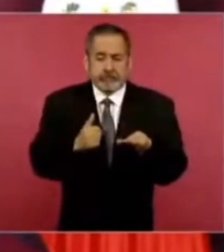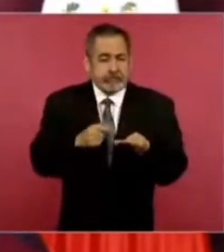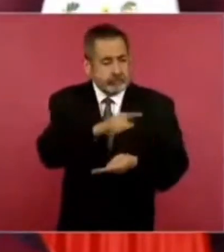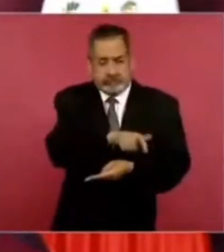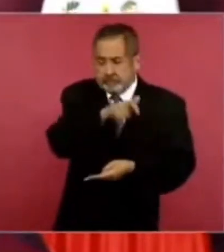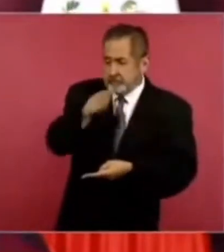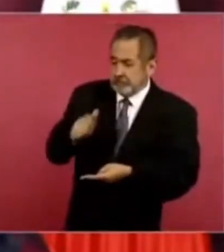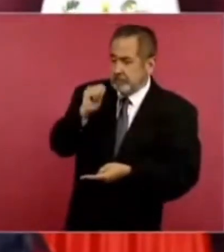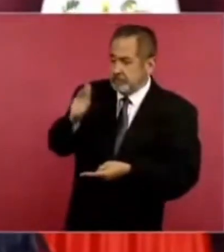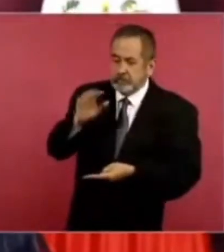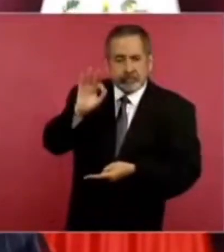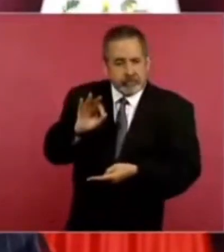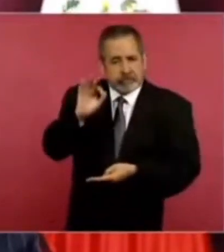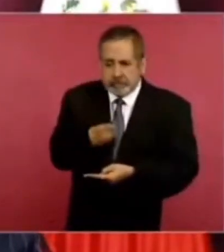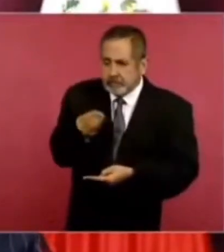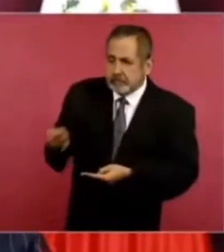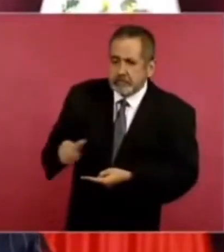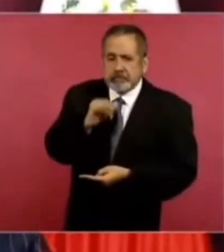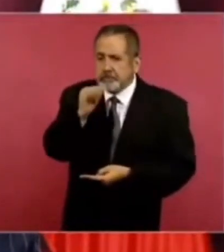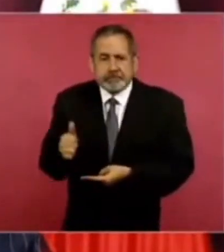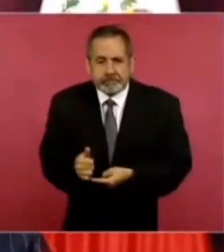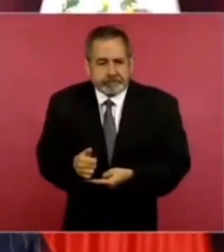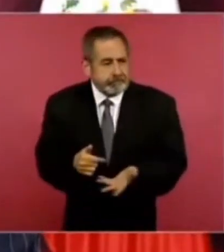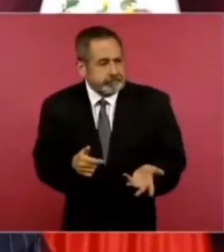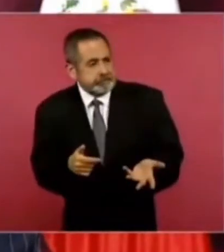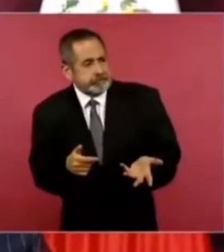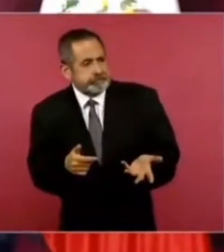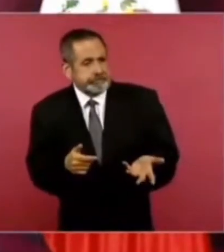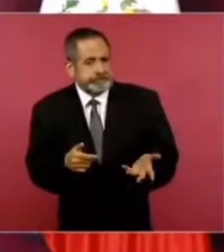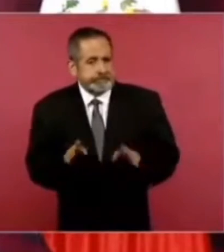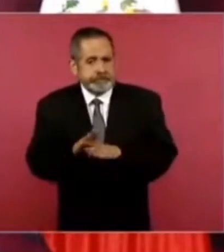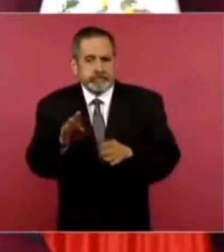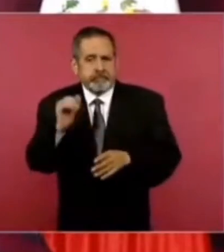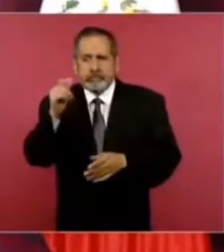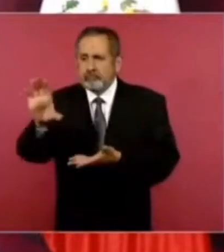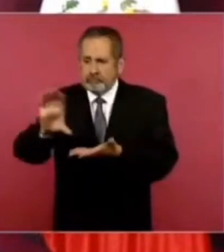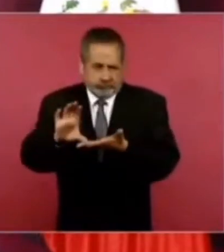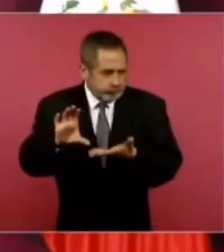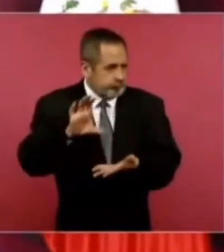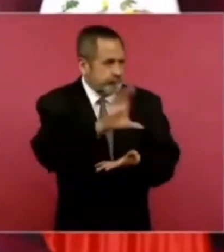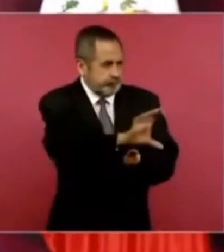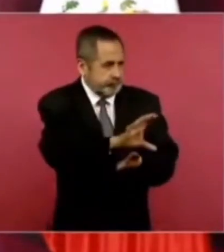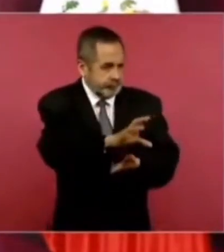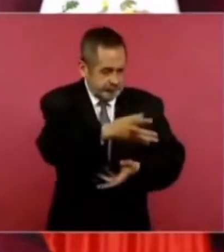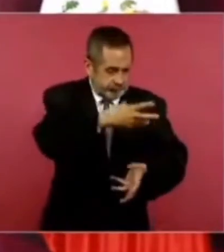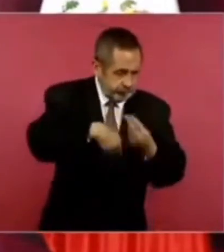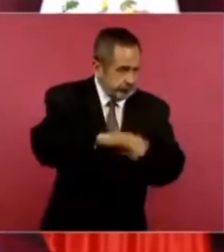deudores, se llega a arreglos, pero sí tienen que pagar.